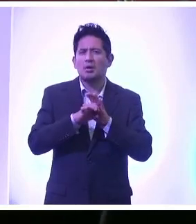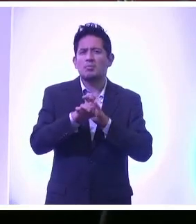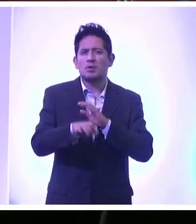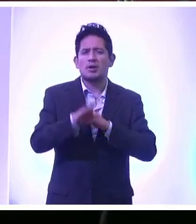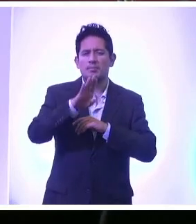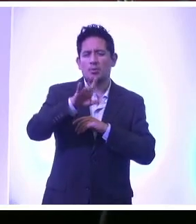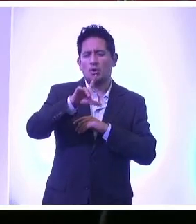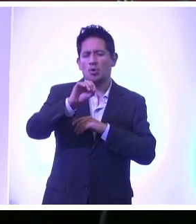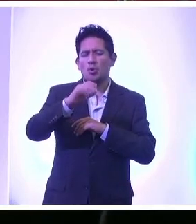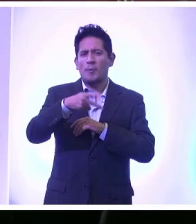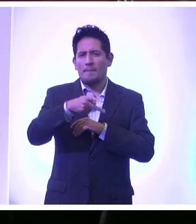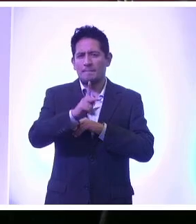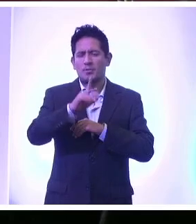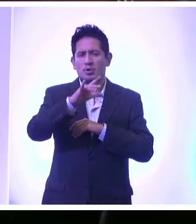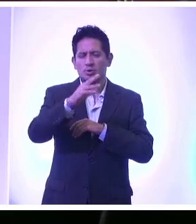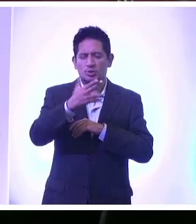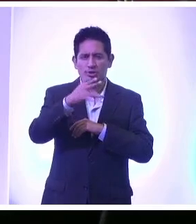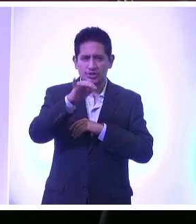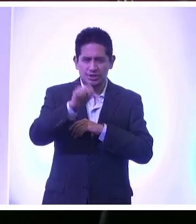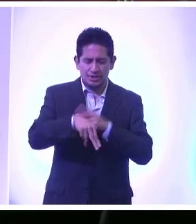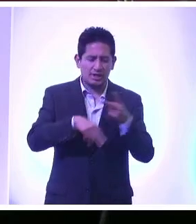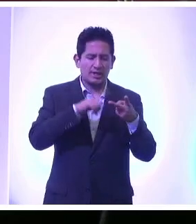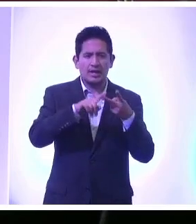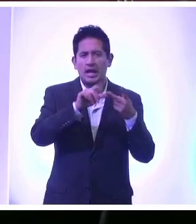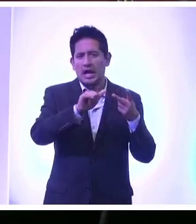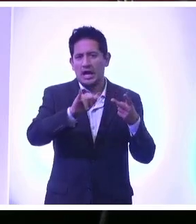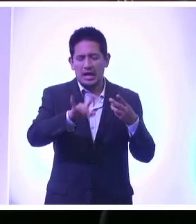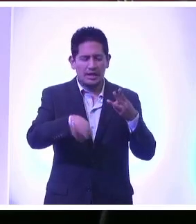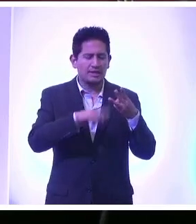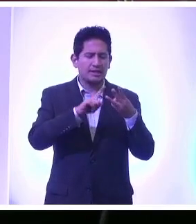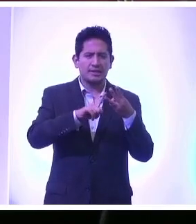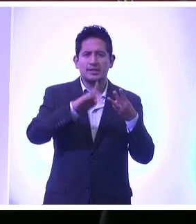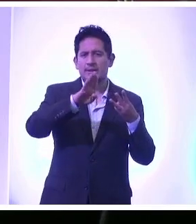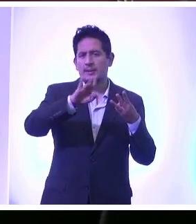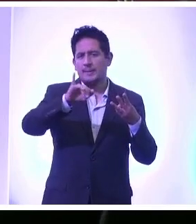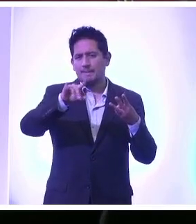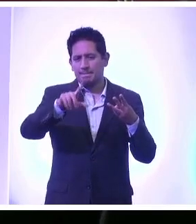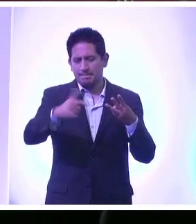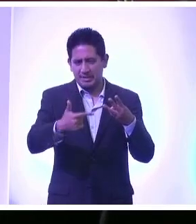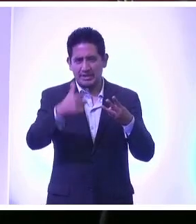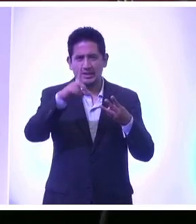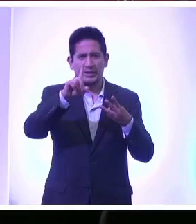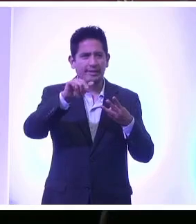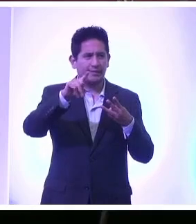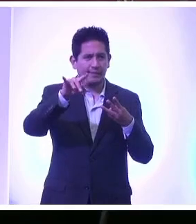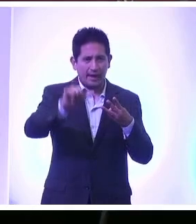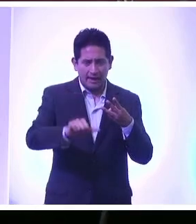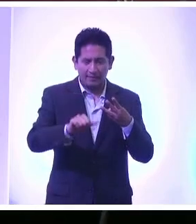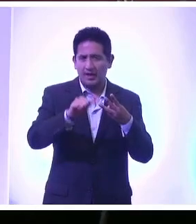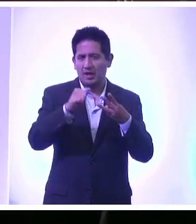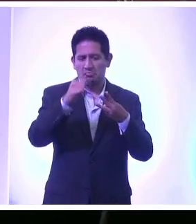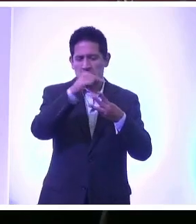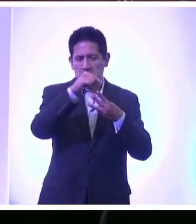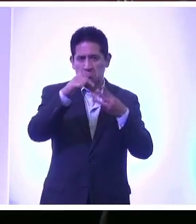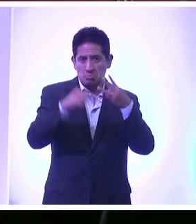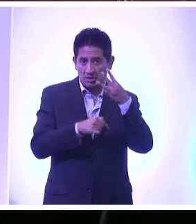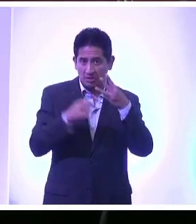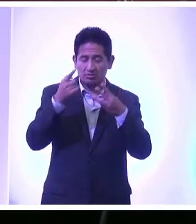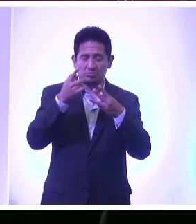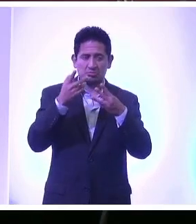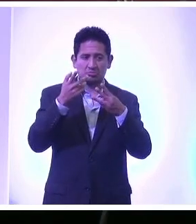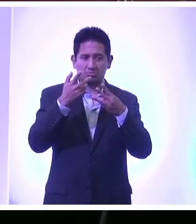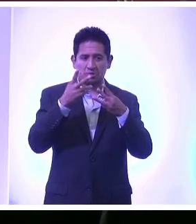blockchain hablo de la Inteligencia artificial hablo del big Data hablo de de de todas estas cosas que están